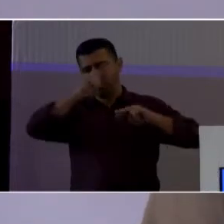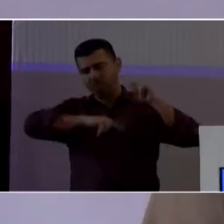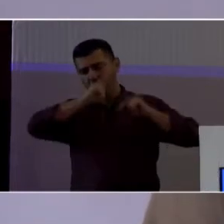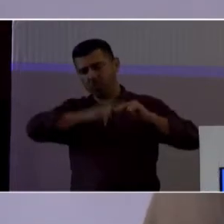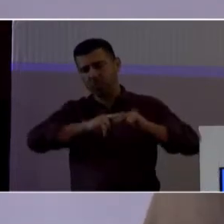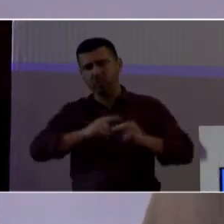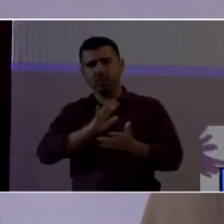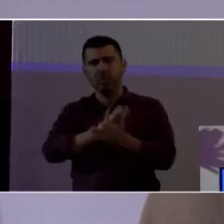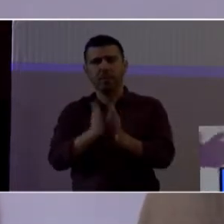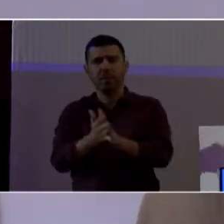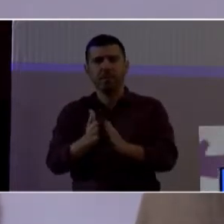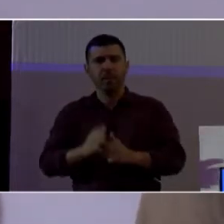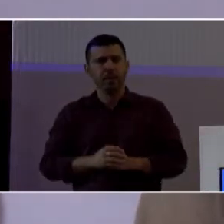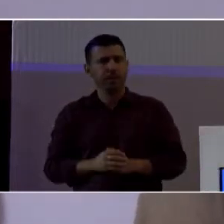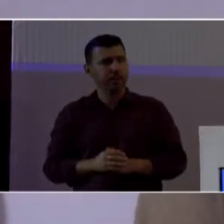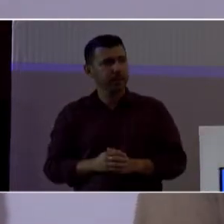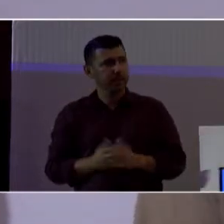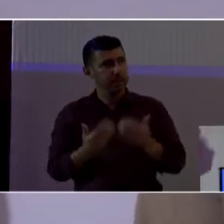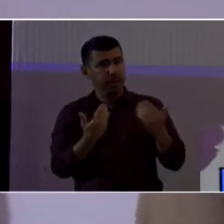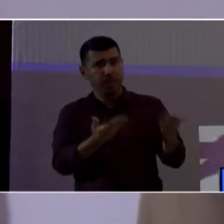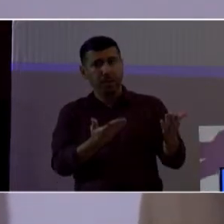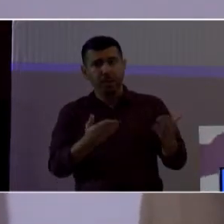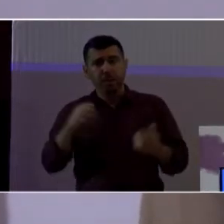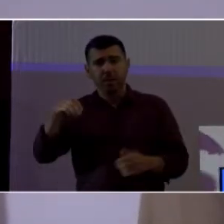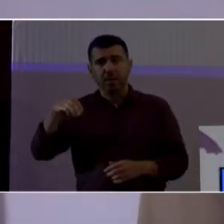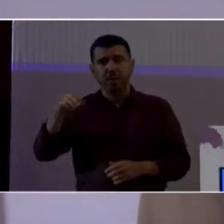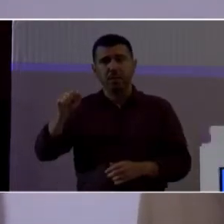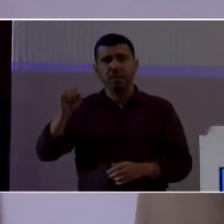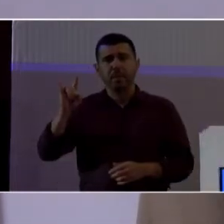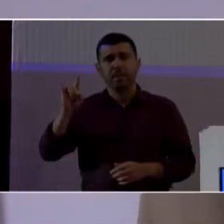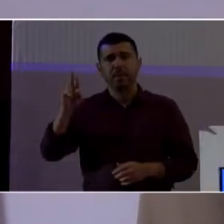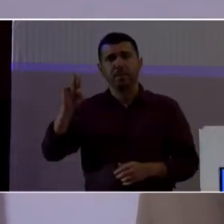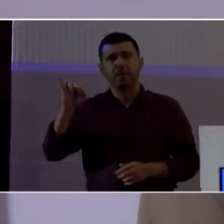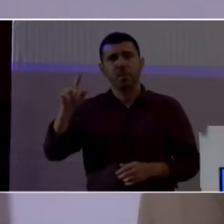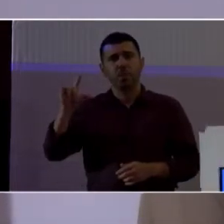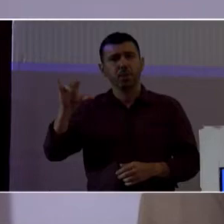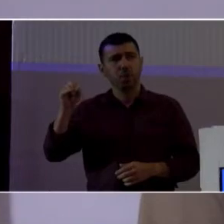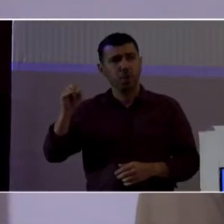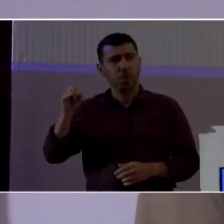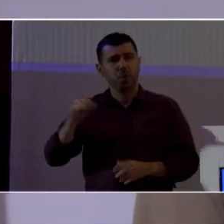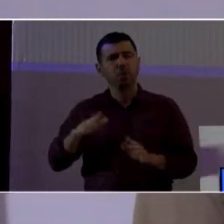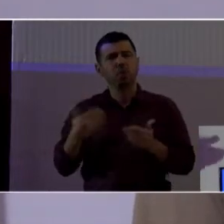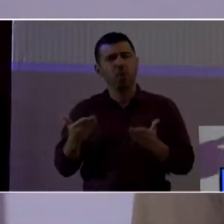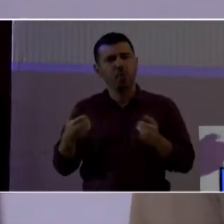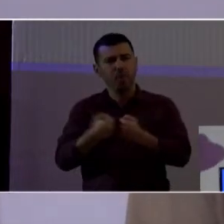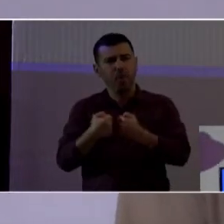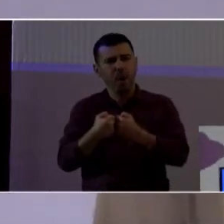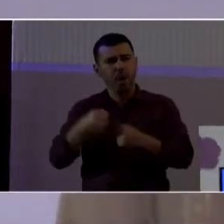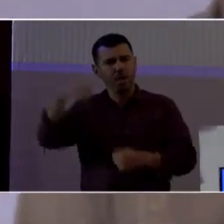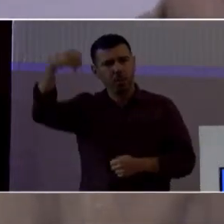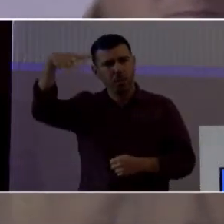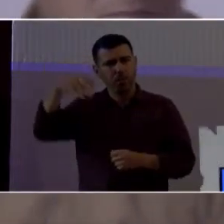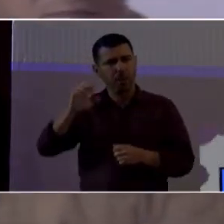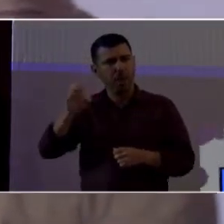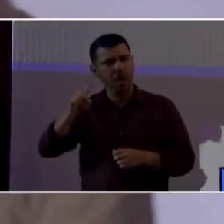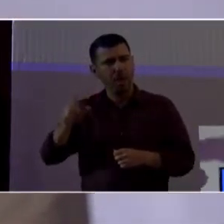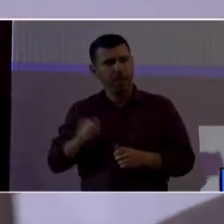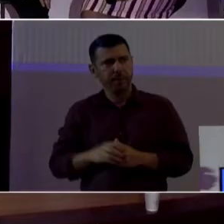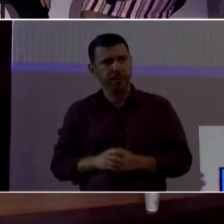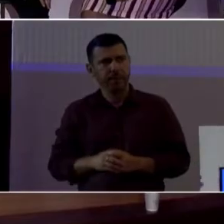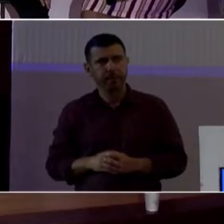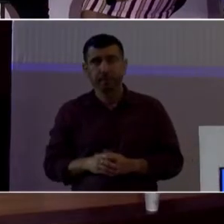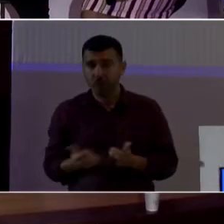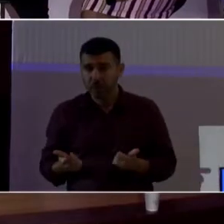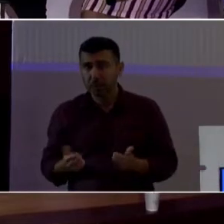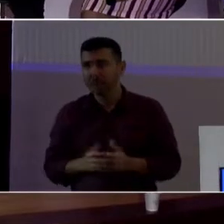paz. Mauricio, ¿qué nos cuentas de esa gran alianza de la electrificadora de Santander en este proceso? Bueno, muy buenos días a